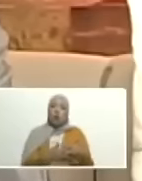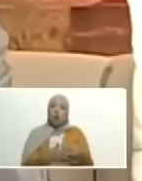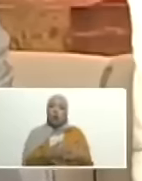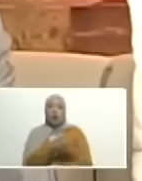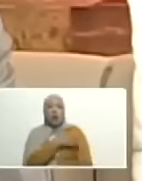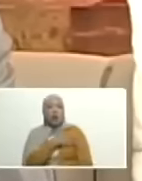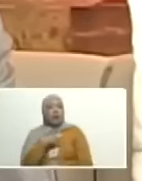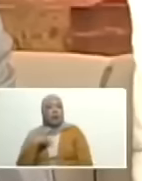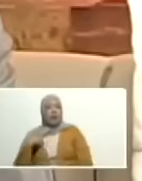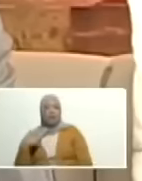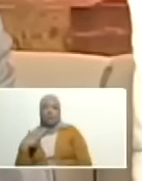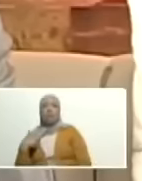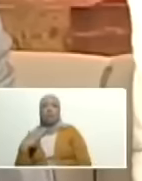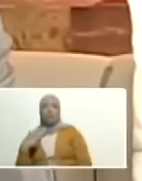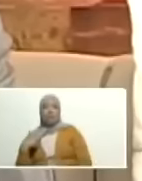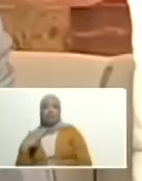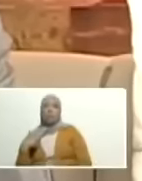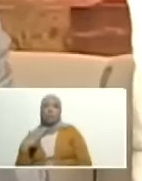y queremos